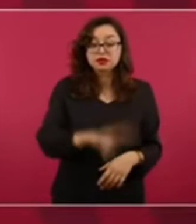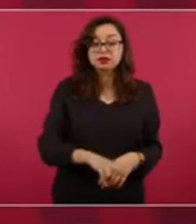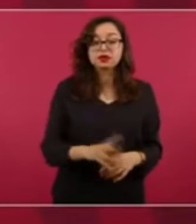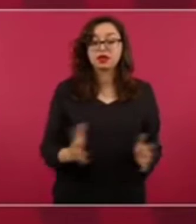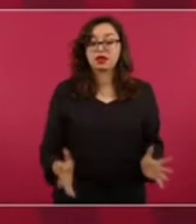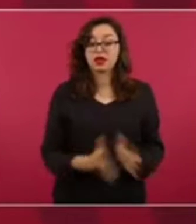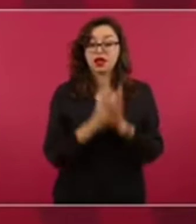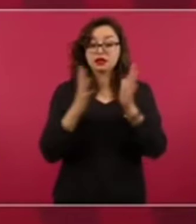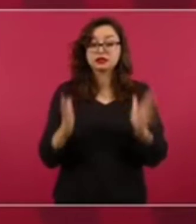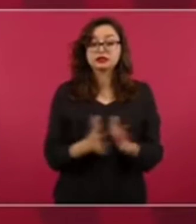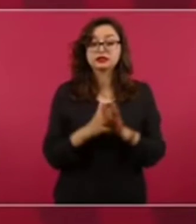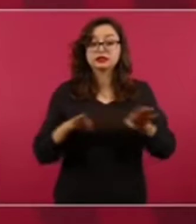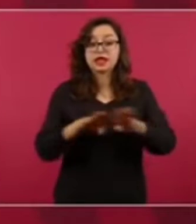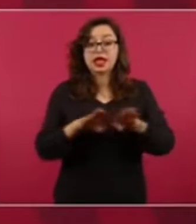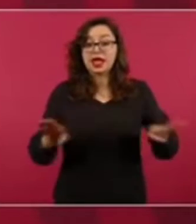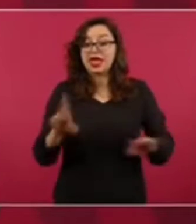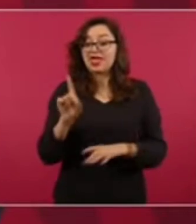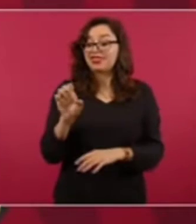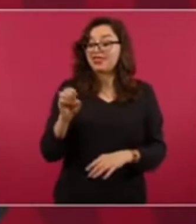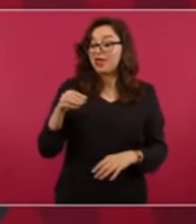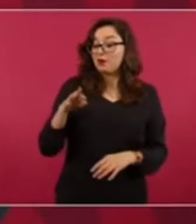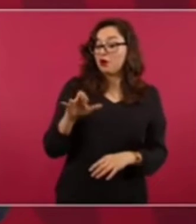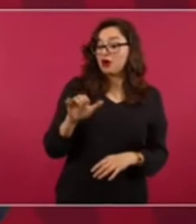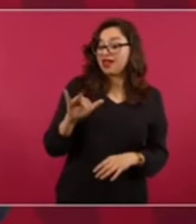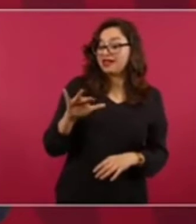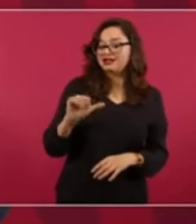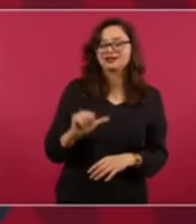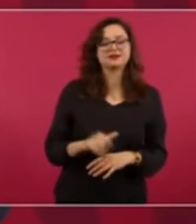son en realidad partidarios